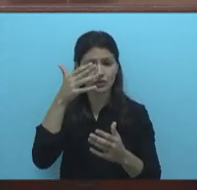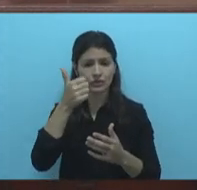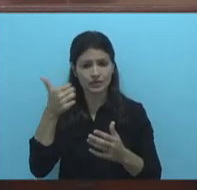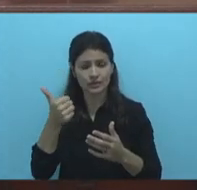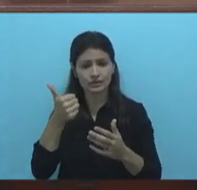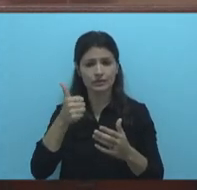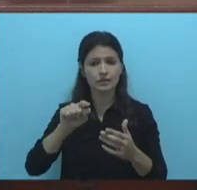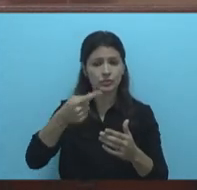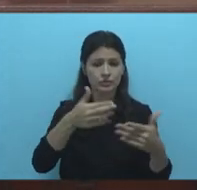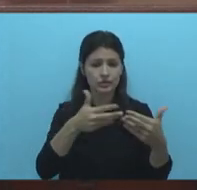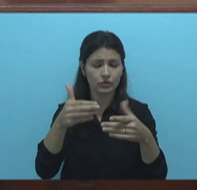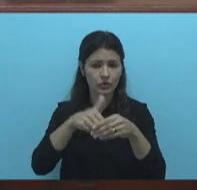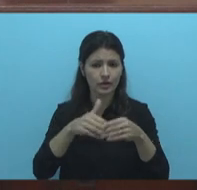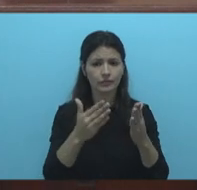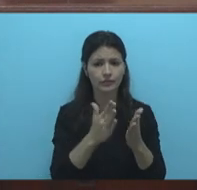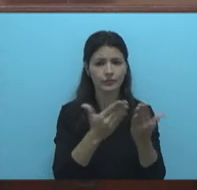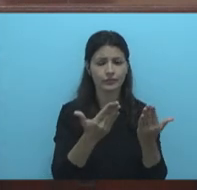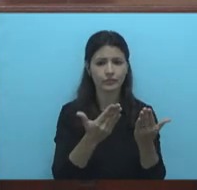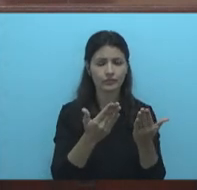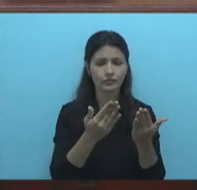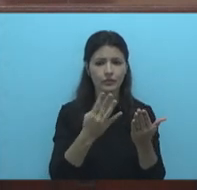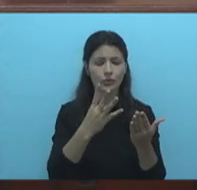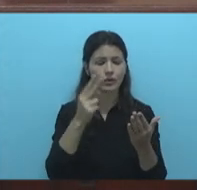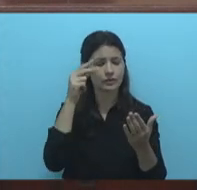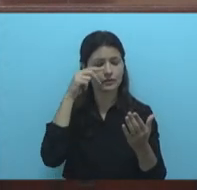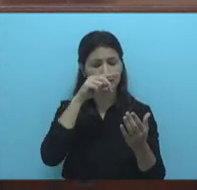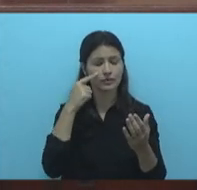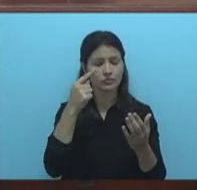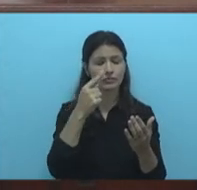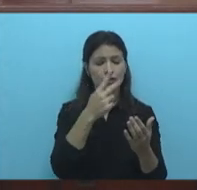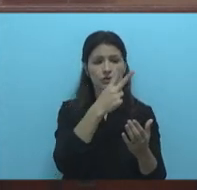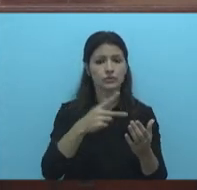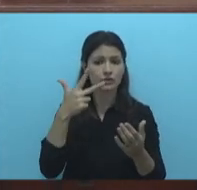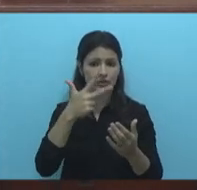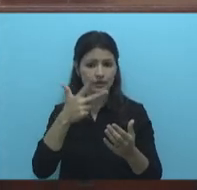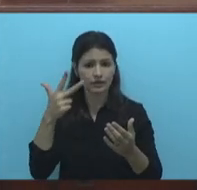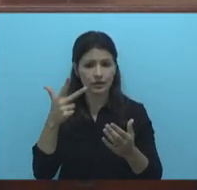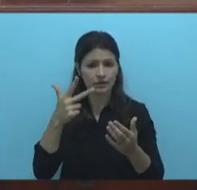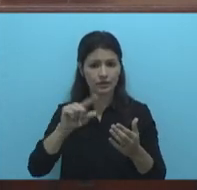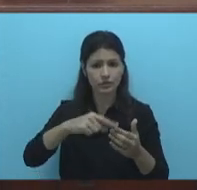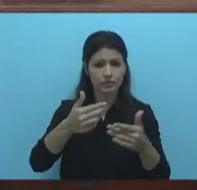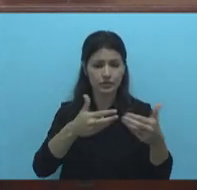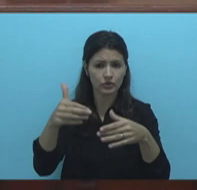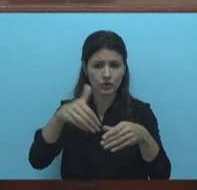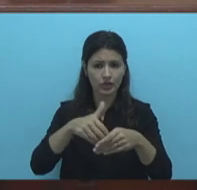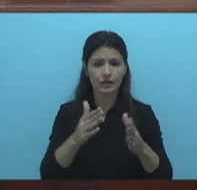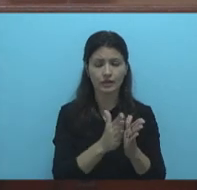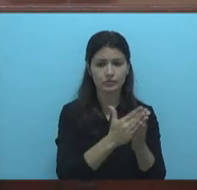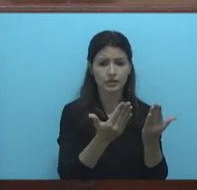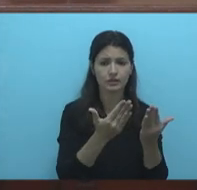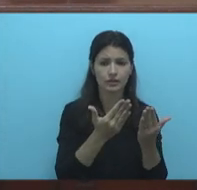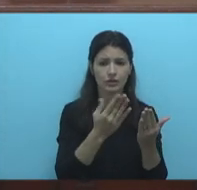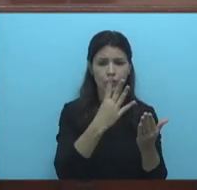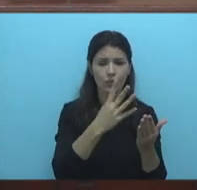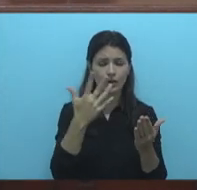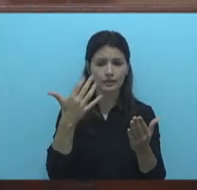45.566, preferencia para una sesión. Expediente 47.233, preferencia para una sesión.